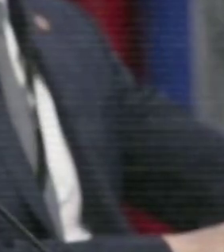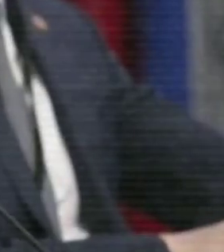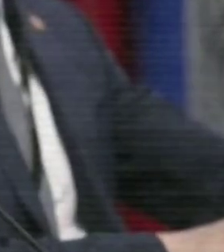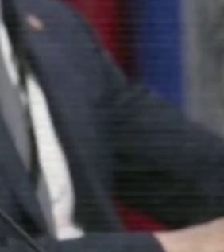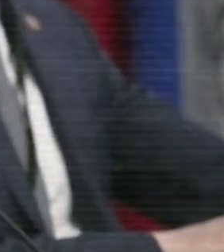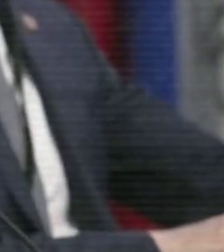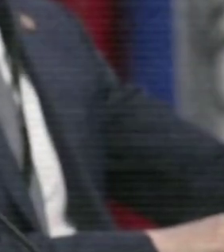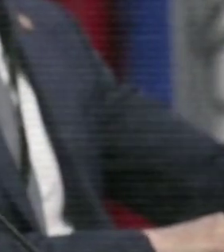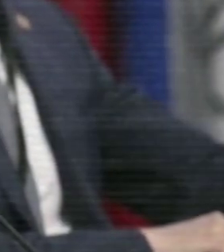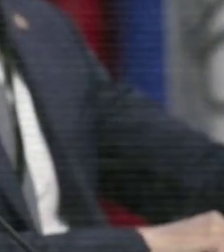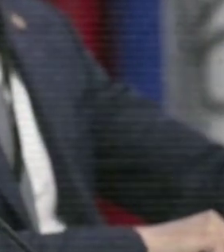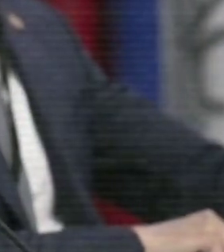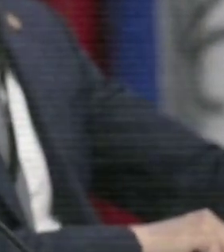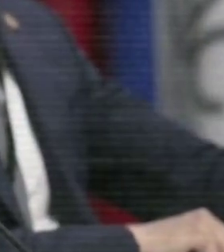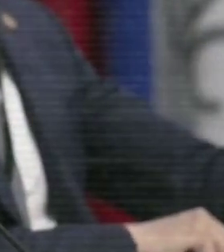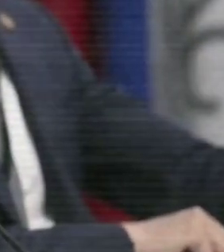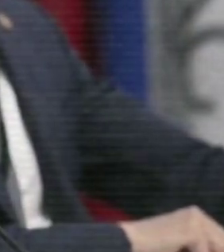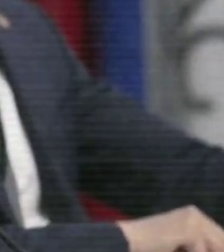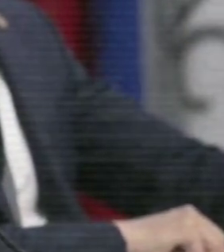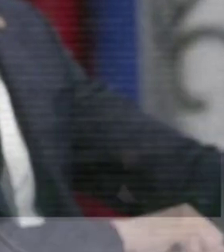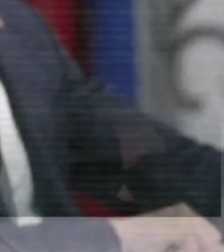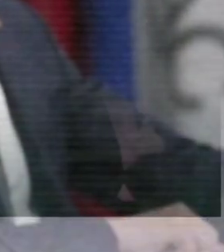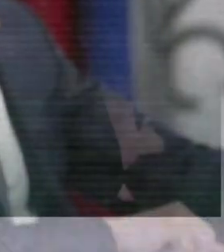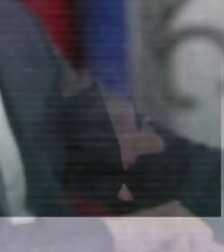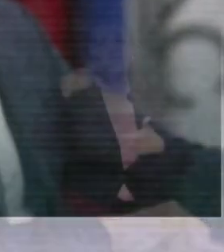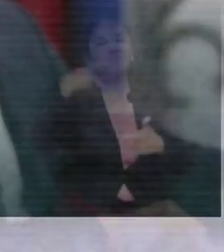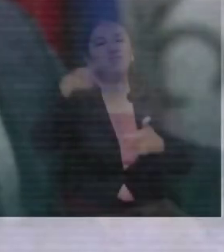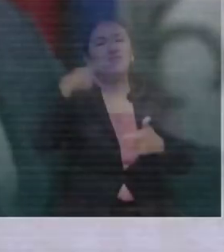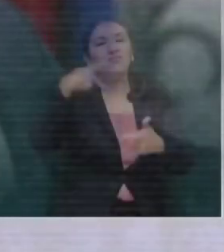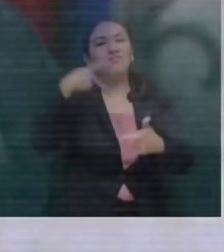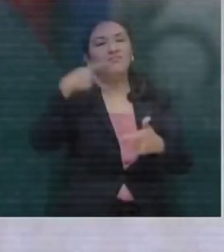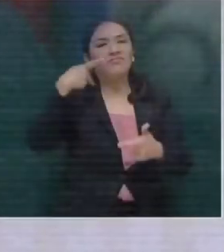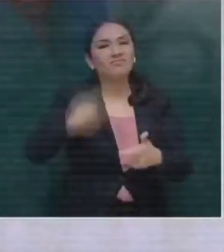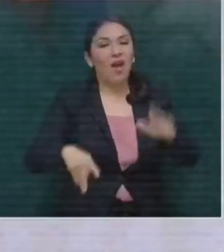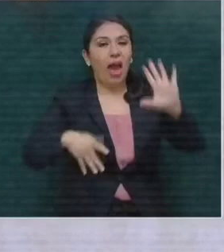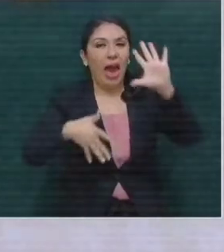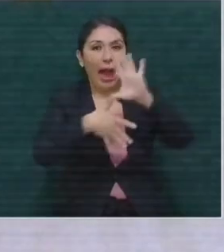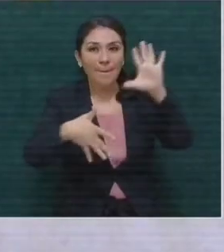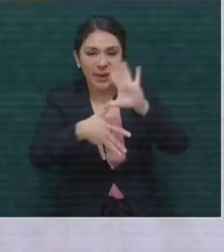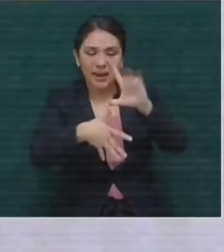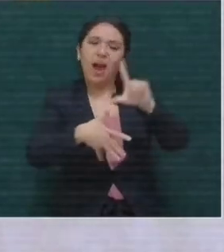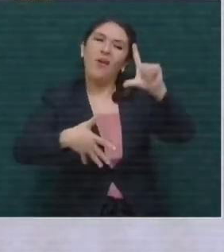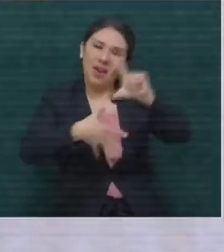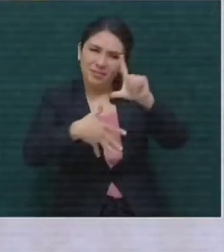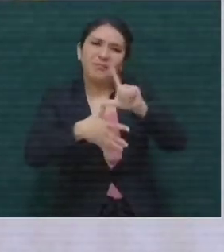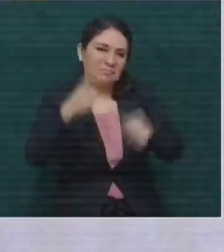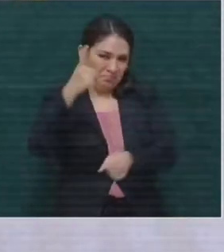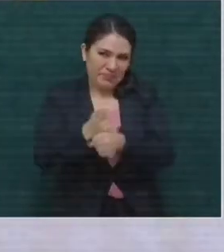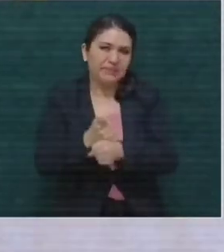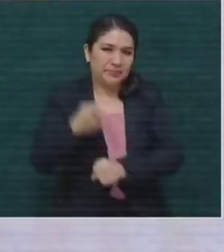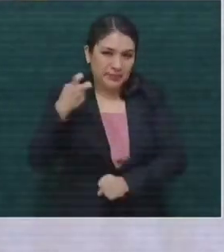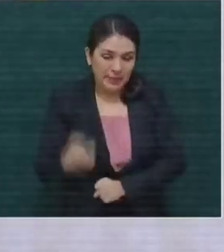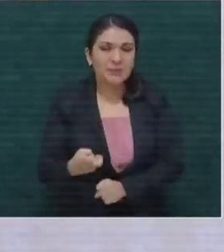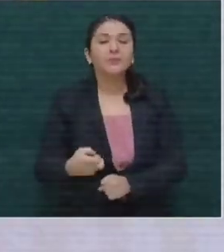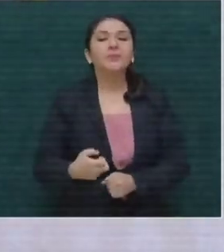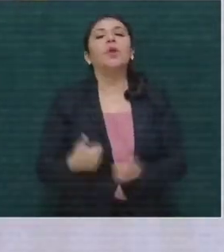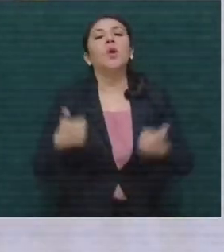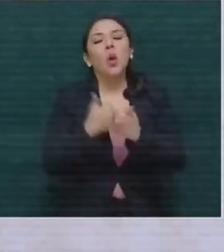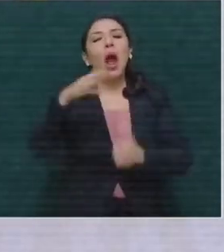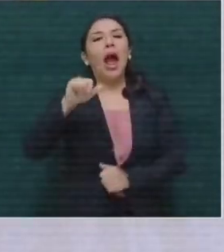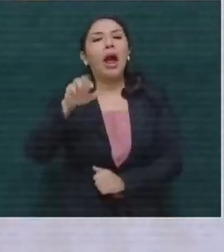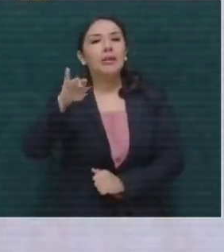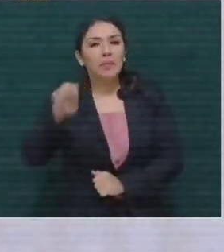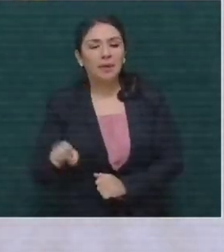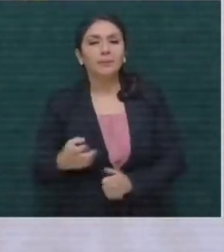El portal de las noticias La Política Online dio a conocer que integrantes del equipo del canciller Marcelo Ebrard han dicho que si este